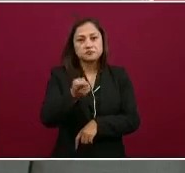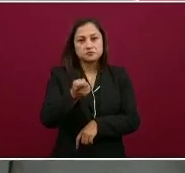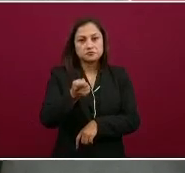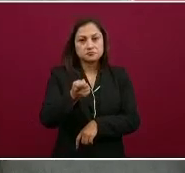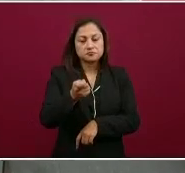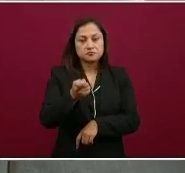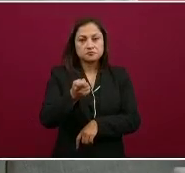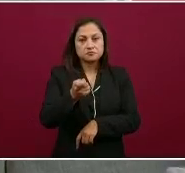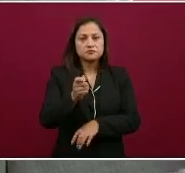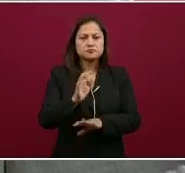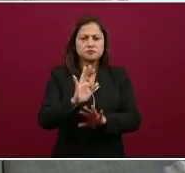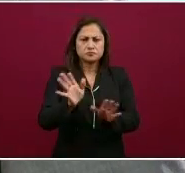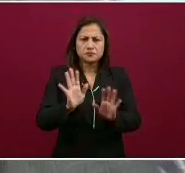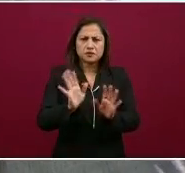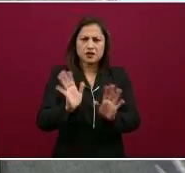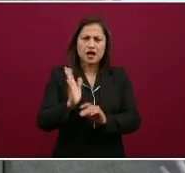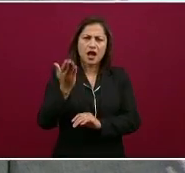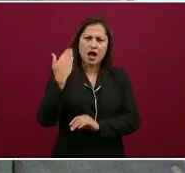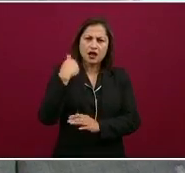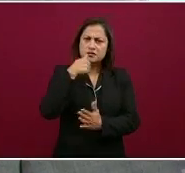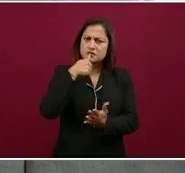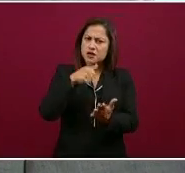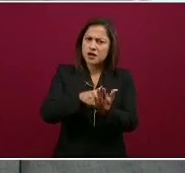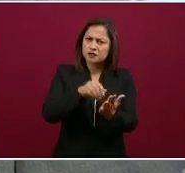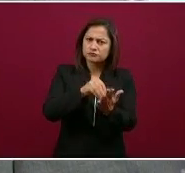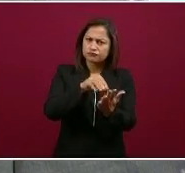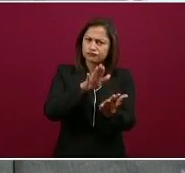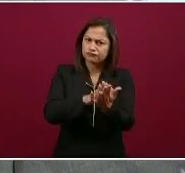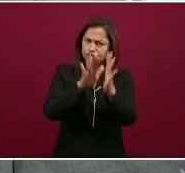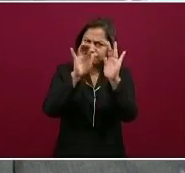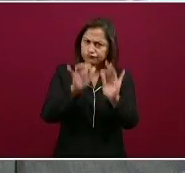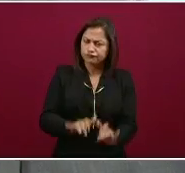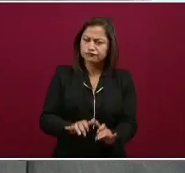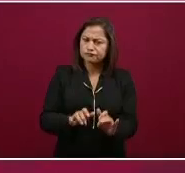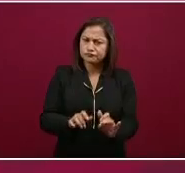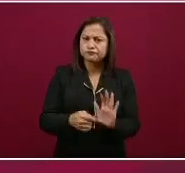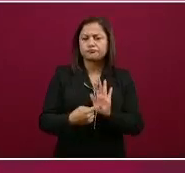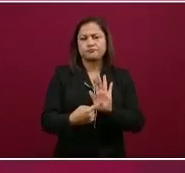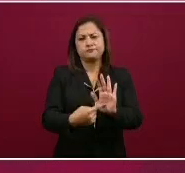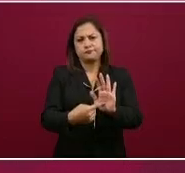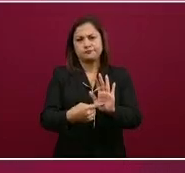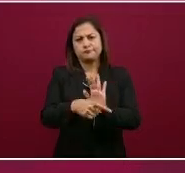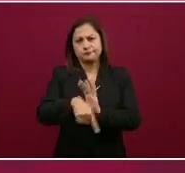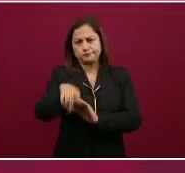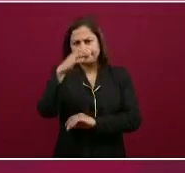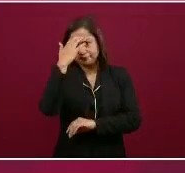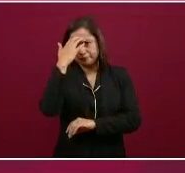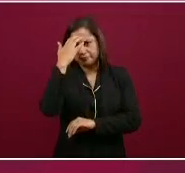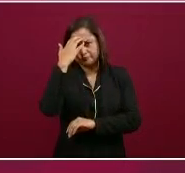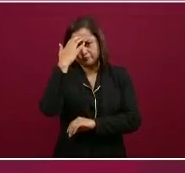expresada en una carta que dimos a conocer